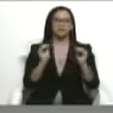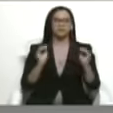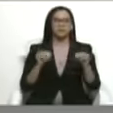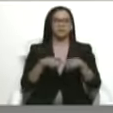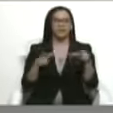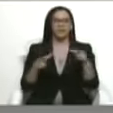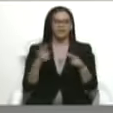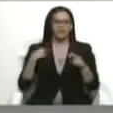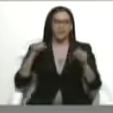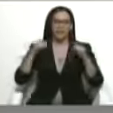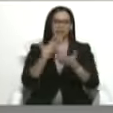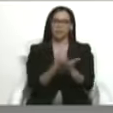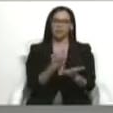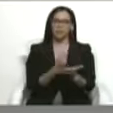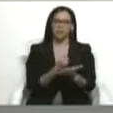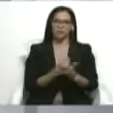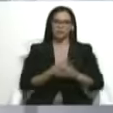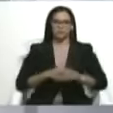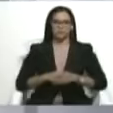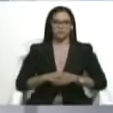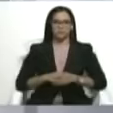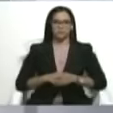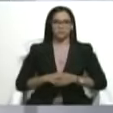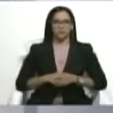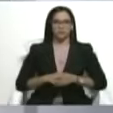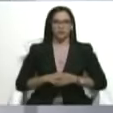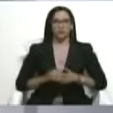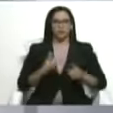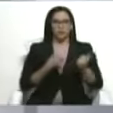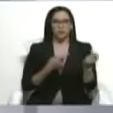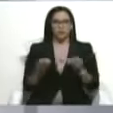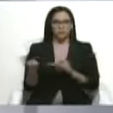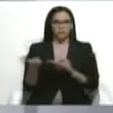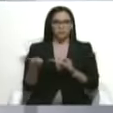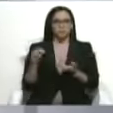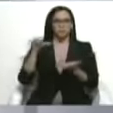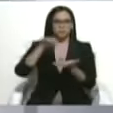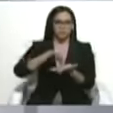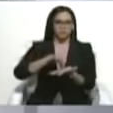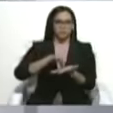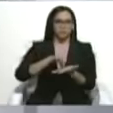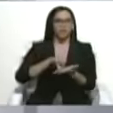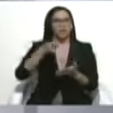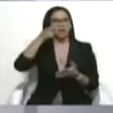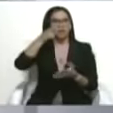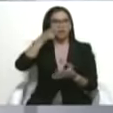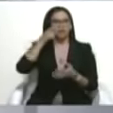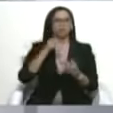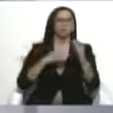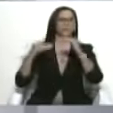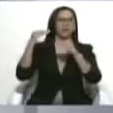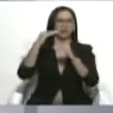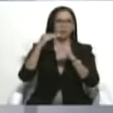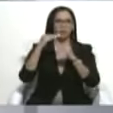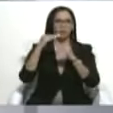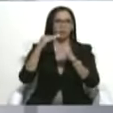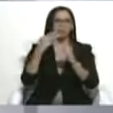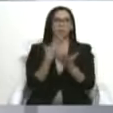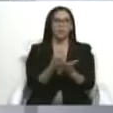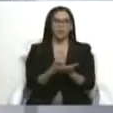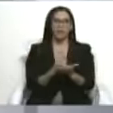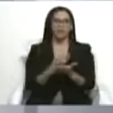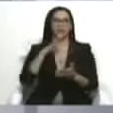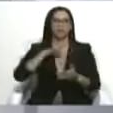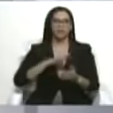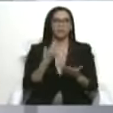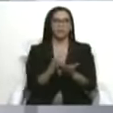que tenemos acá en Maturín? Yo lo invito a que vaya a la sede de la Fiscalía Superior de Monagas que queda